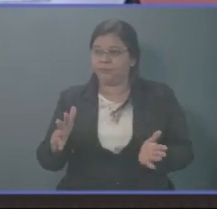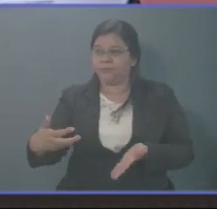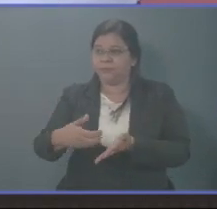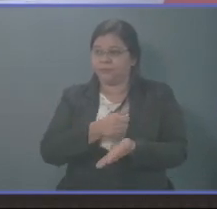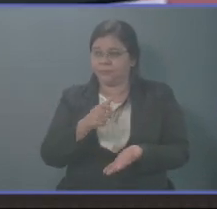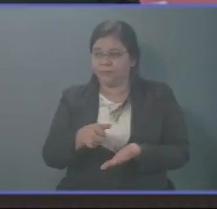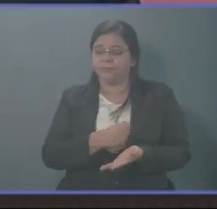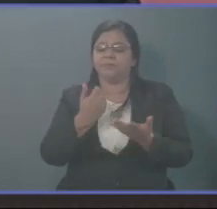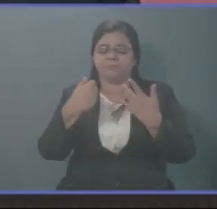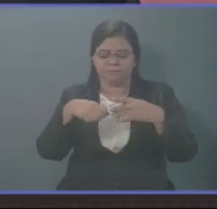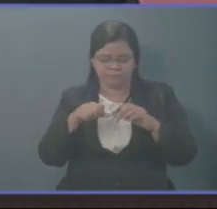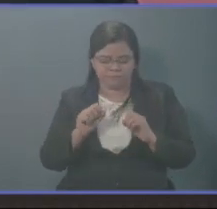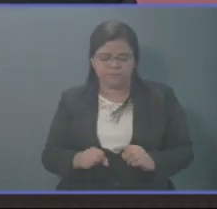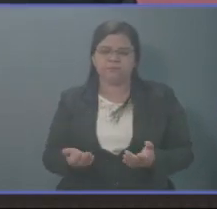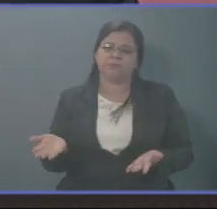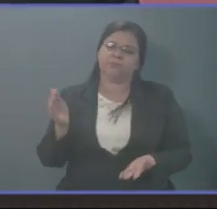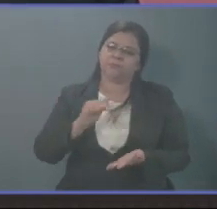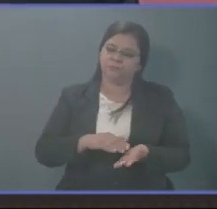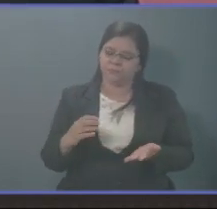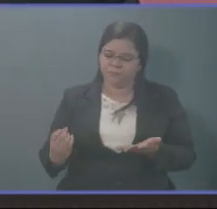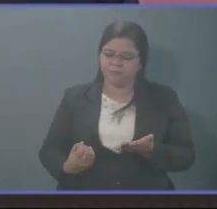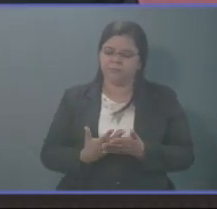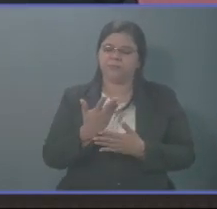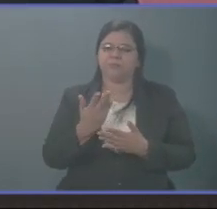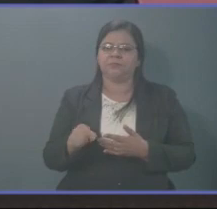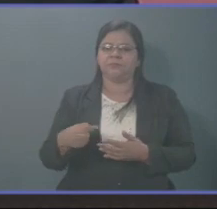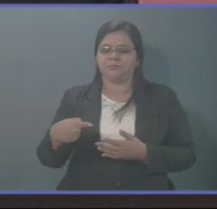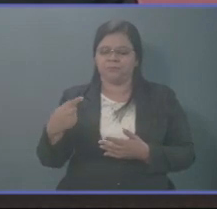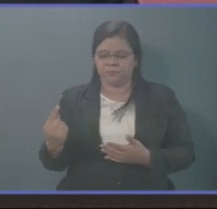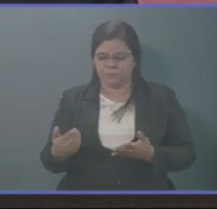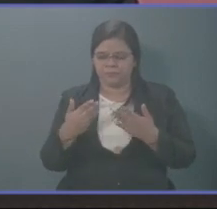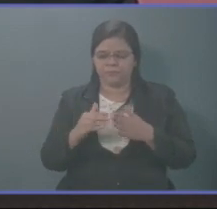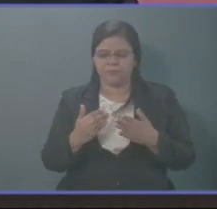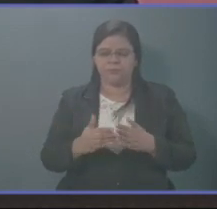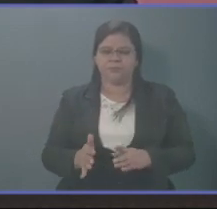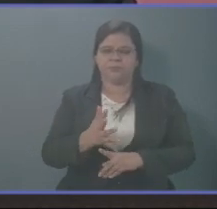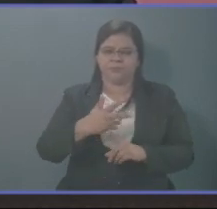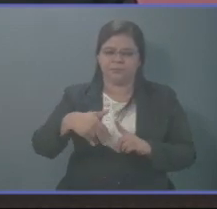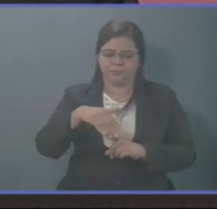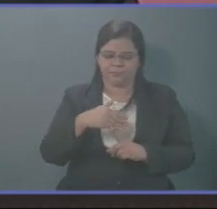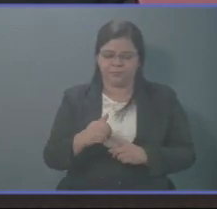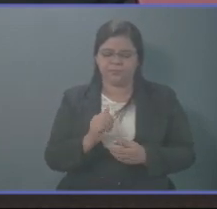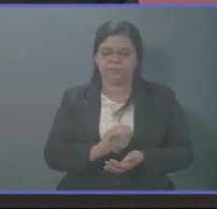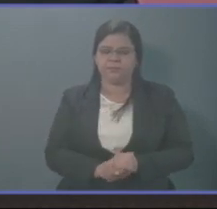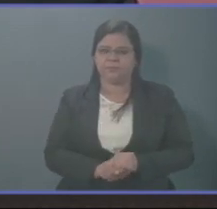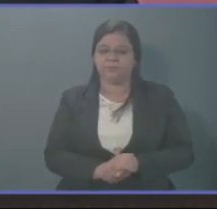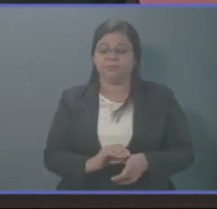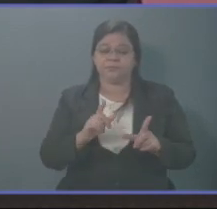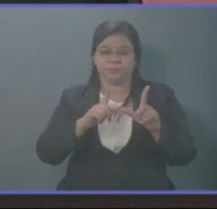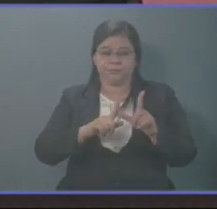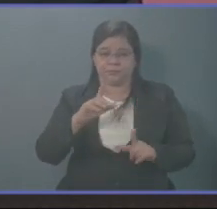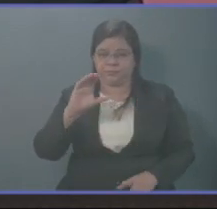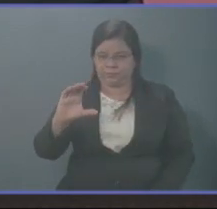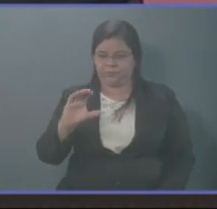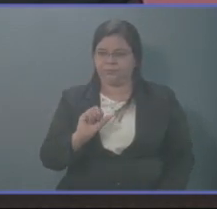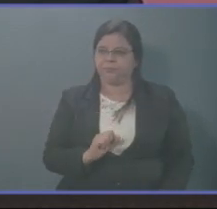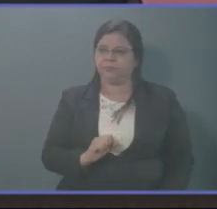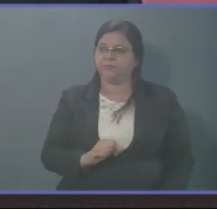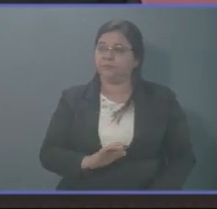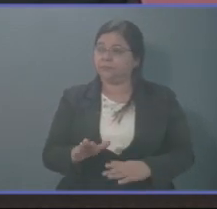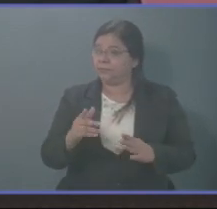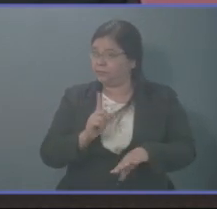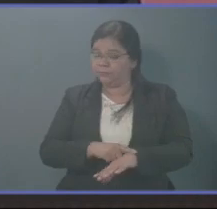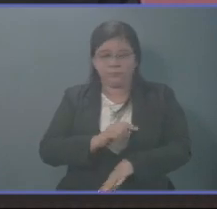y ésta podrá renovarlos cuando concurran circunstancias que lo justifiquen. C. Transcurrido el plazo